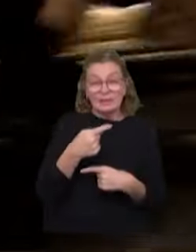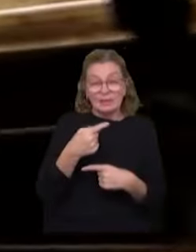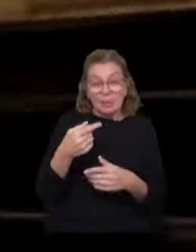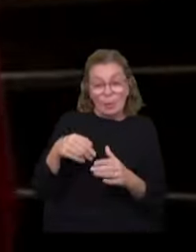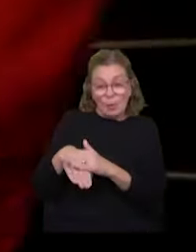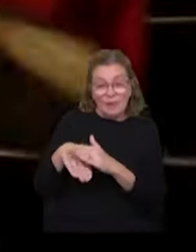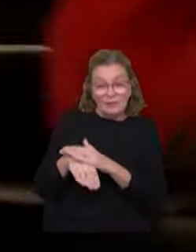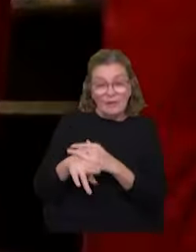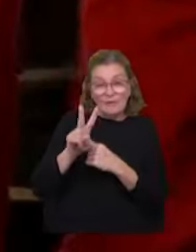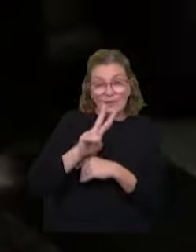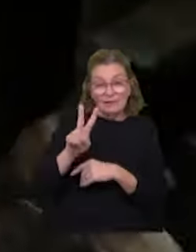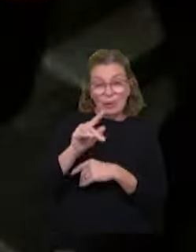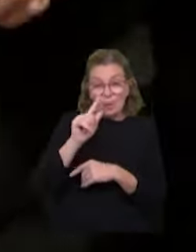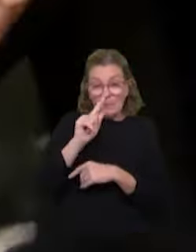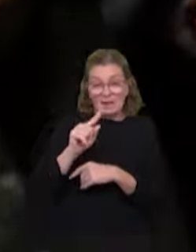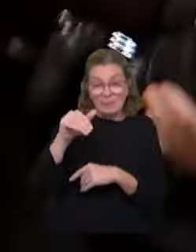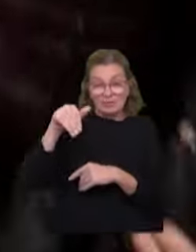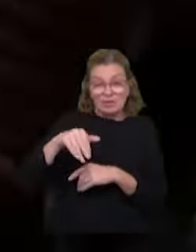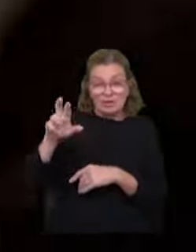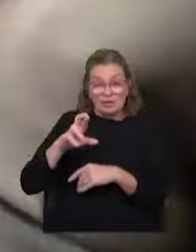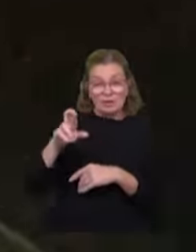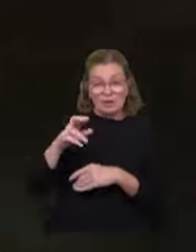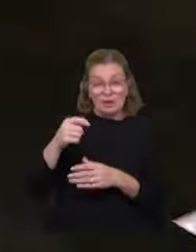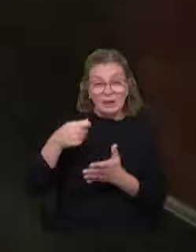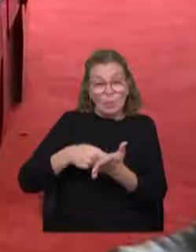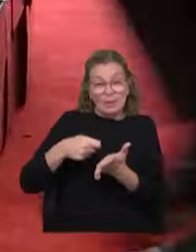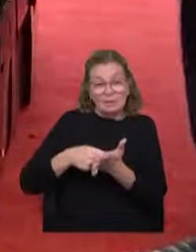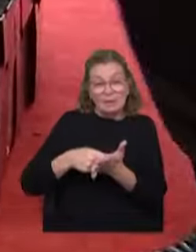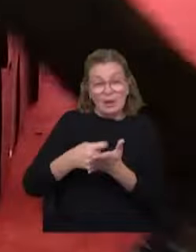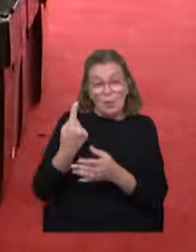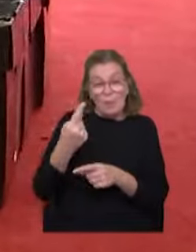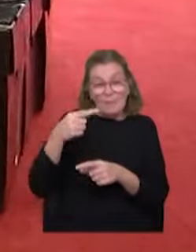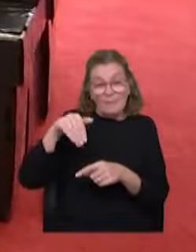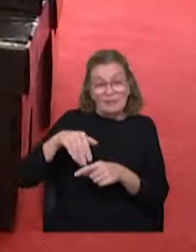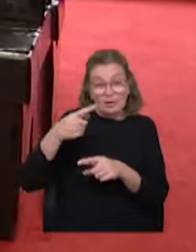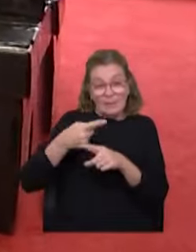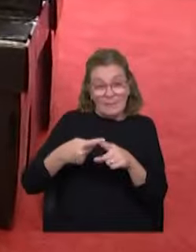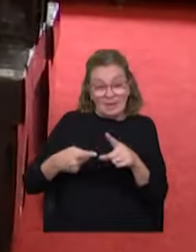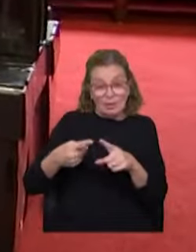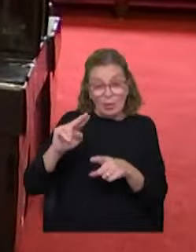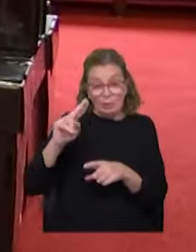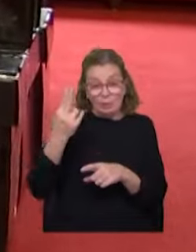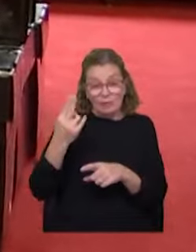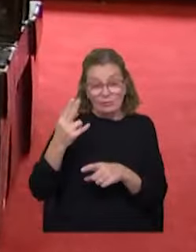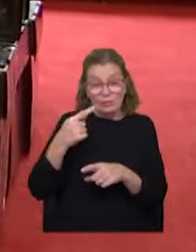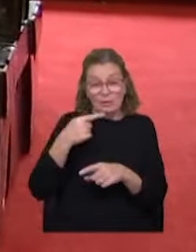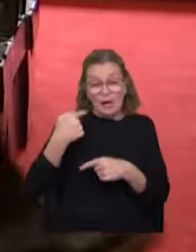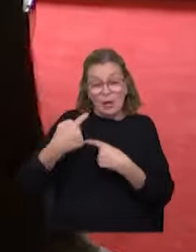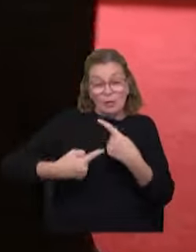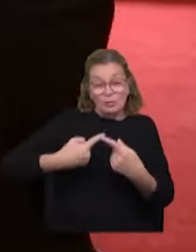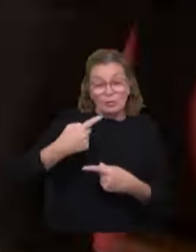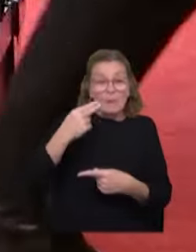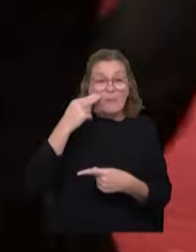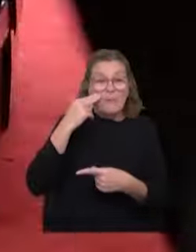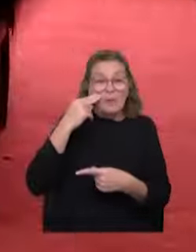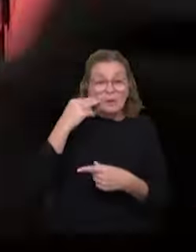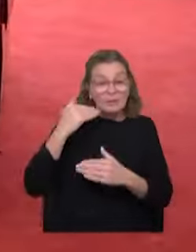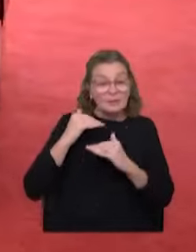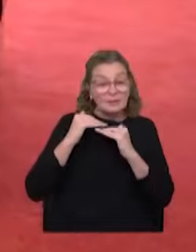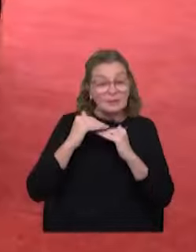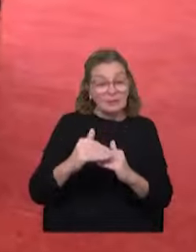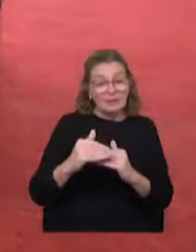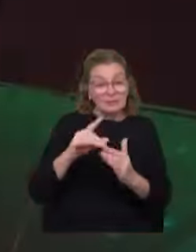22,000 millones de dólares de las cuentas construidas por un millón y medio de uruguayos y uruguayas compromete la continuidad y sostenibilidad del